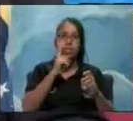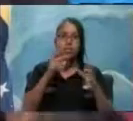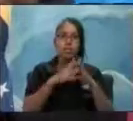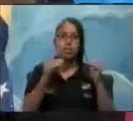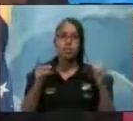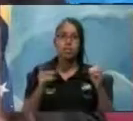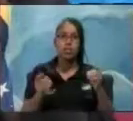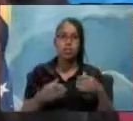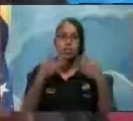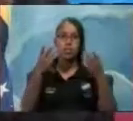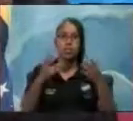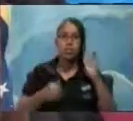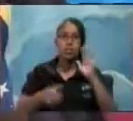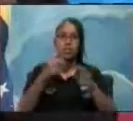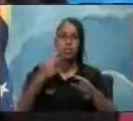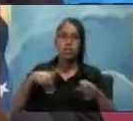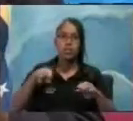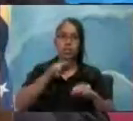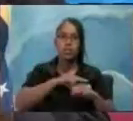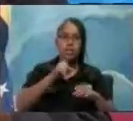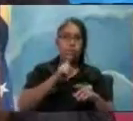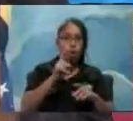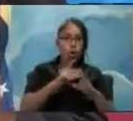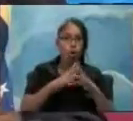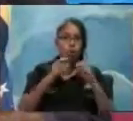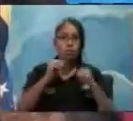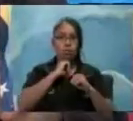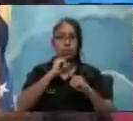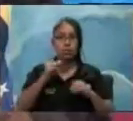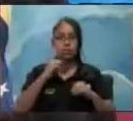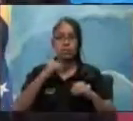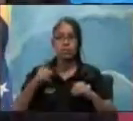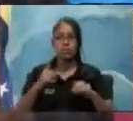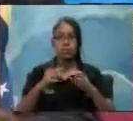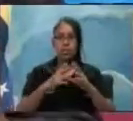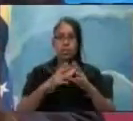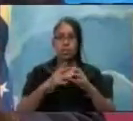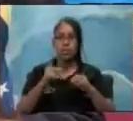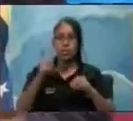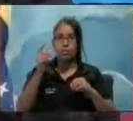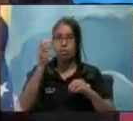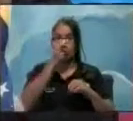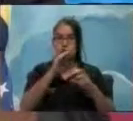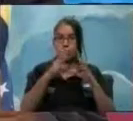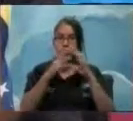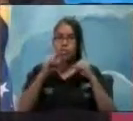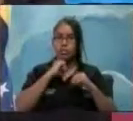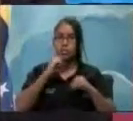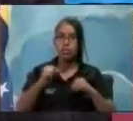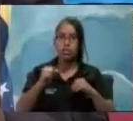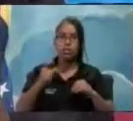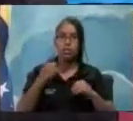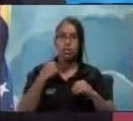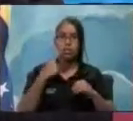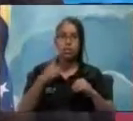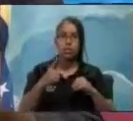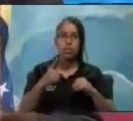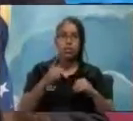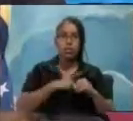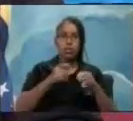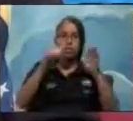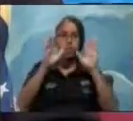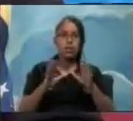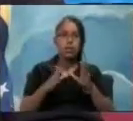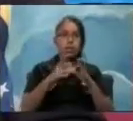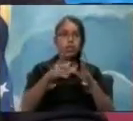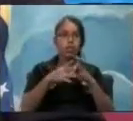Dios. Mas vosotros negaste al santo y al justo. ¿Cómo lo negaron? Cuando pidieron a Barrabás. A Barrabás, pidieron a Barrabás y negaron al santo